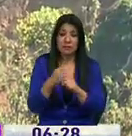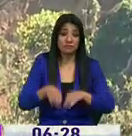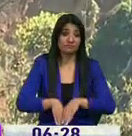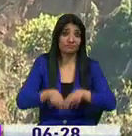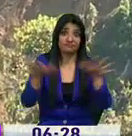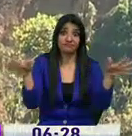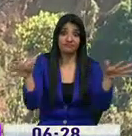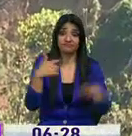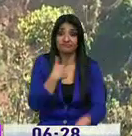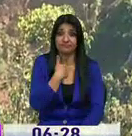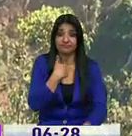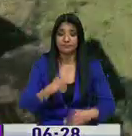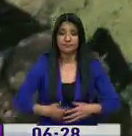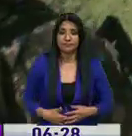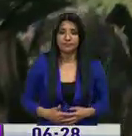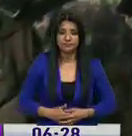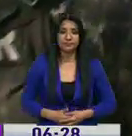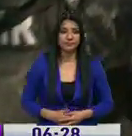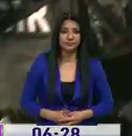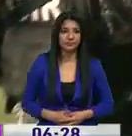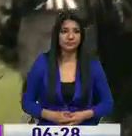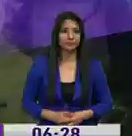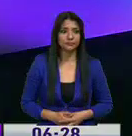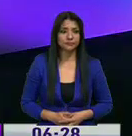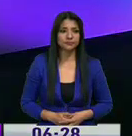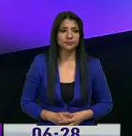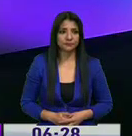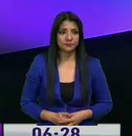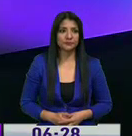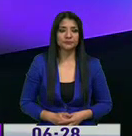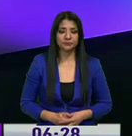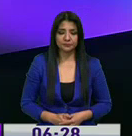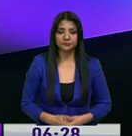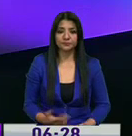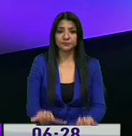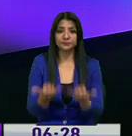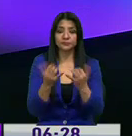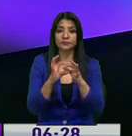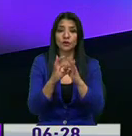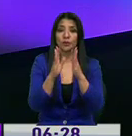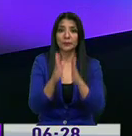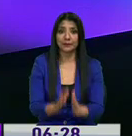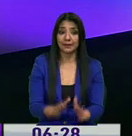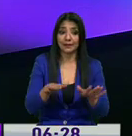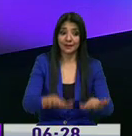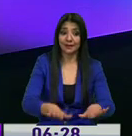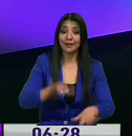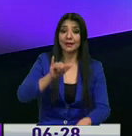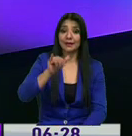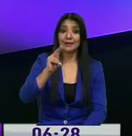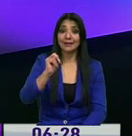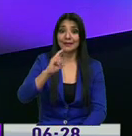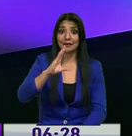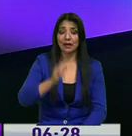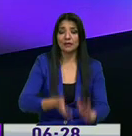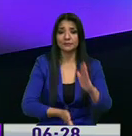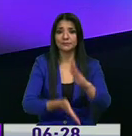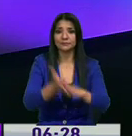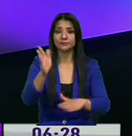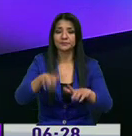naturales en quito informó y bancas amén sufre mente venga se trasladó el inca hacia la